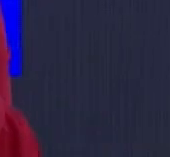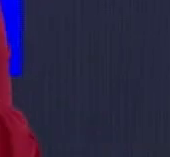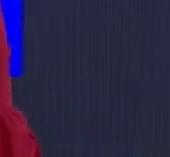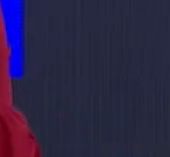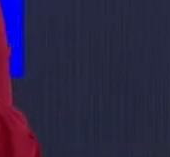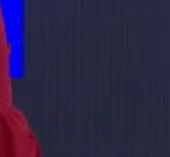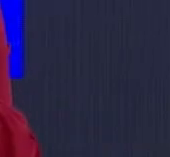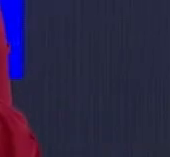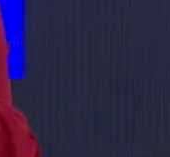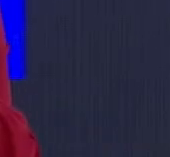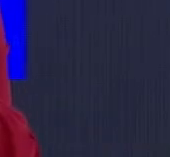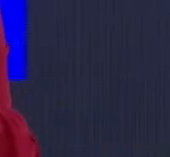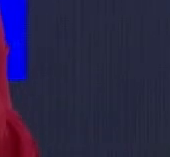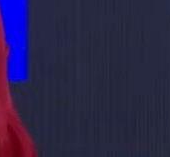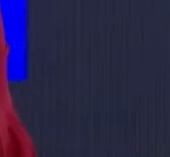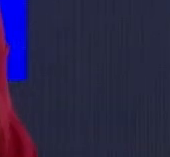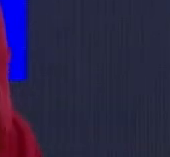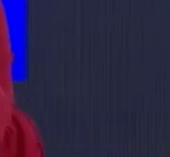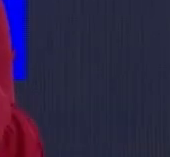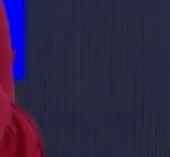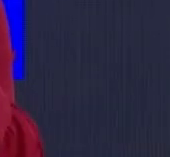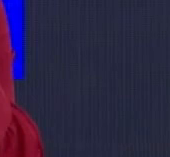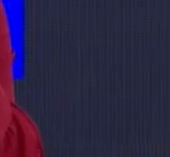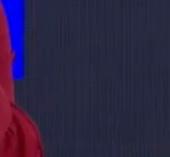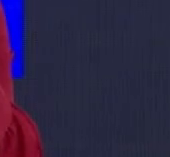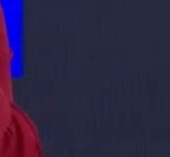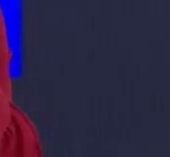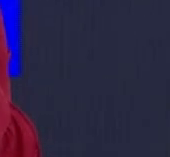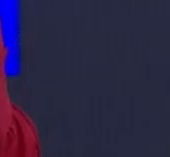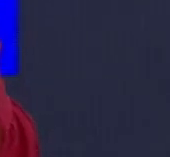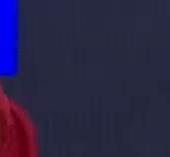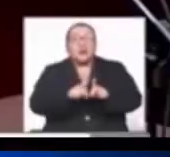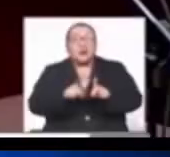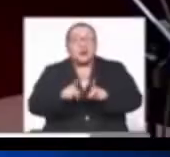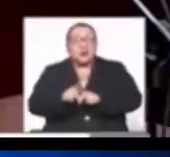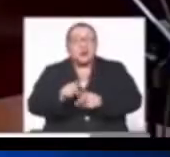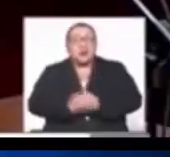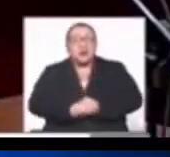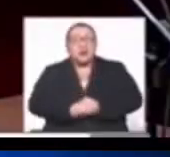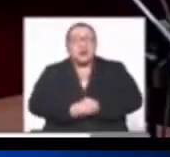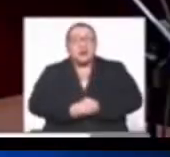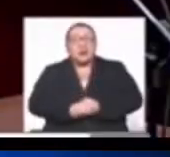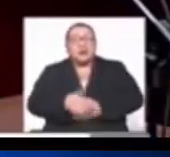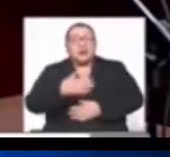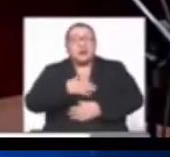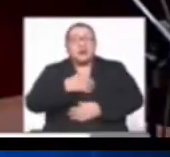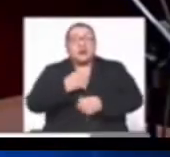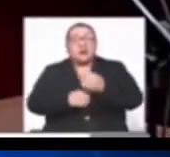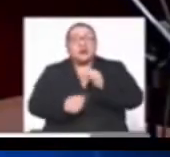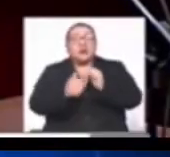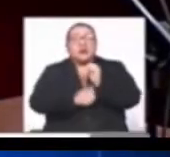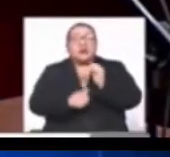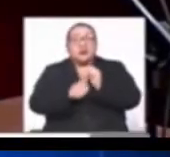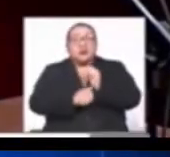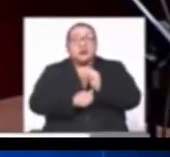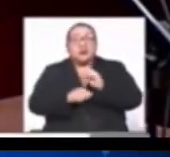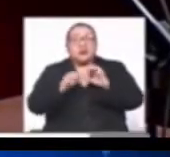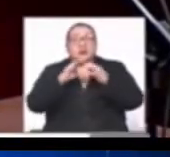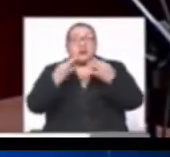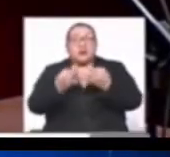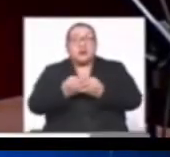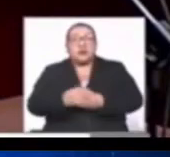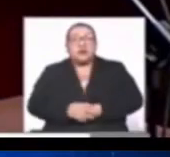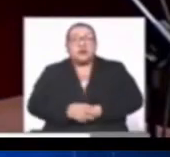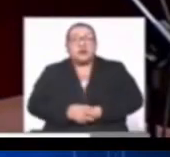día la han desaforado no vamos a ver a la señora Cordero jontay soy hija hermana y